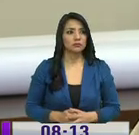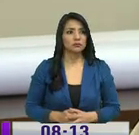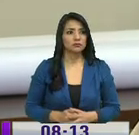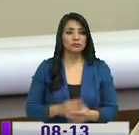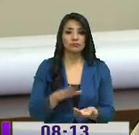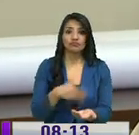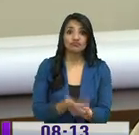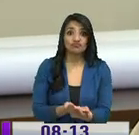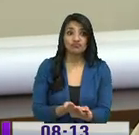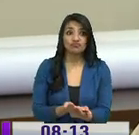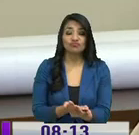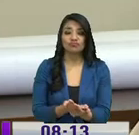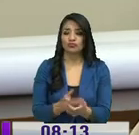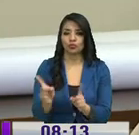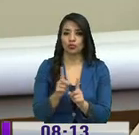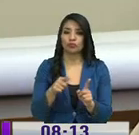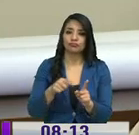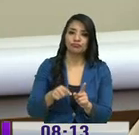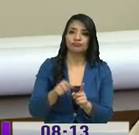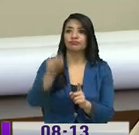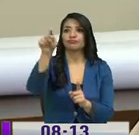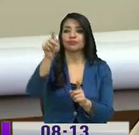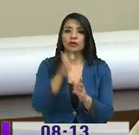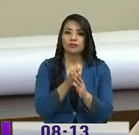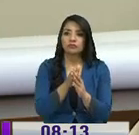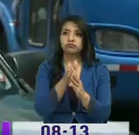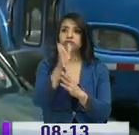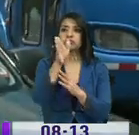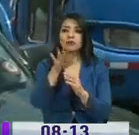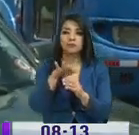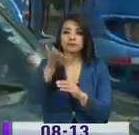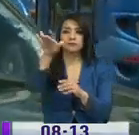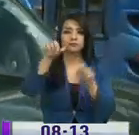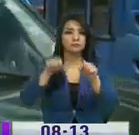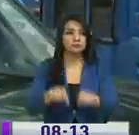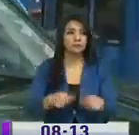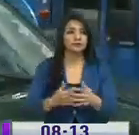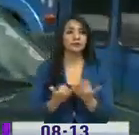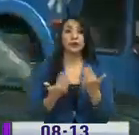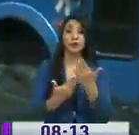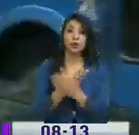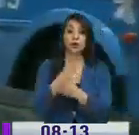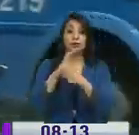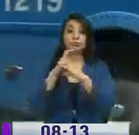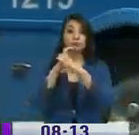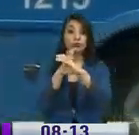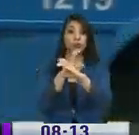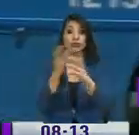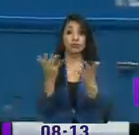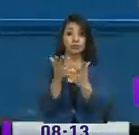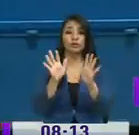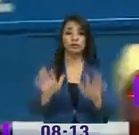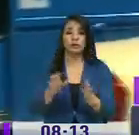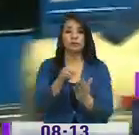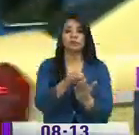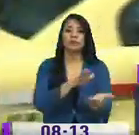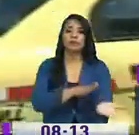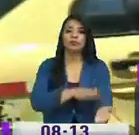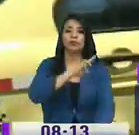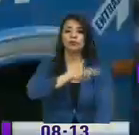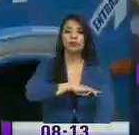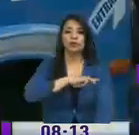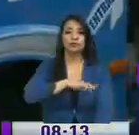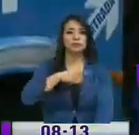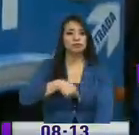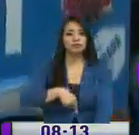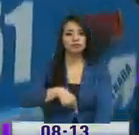donde estaban llegando, sino que avancen hacia una parte mucho más alta. La implementación de los nuevos recorridos son parte de un proyecto municipal en